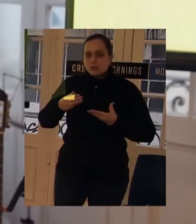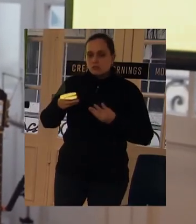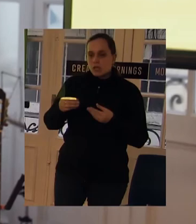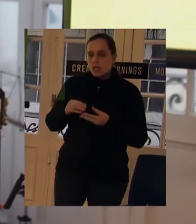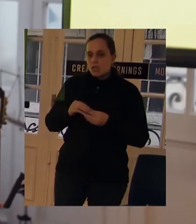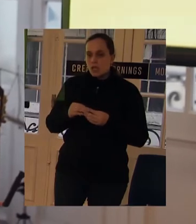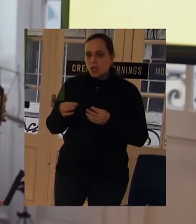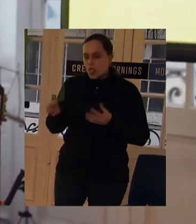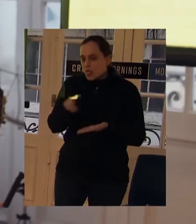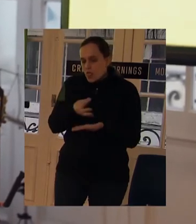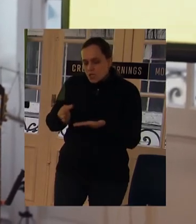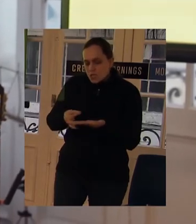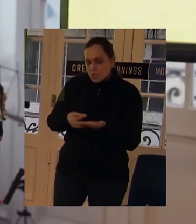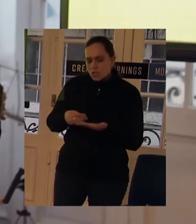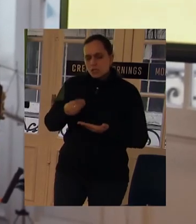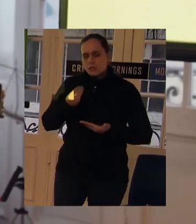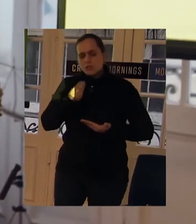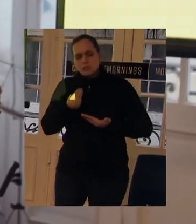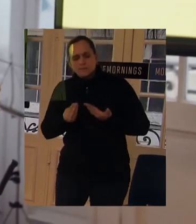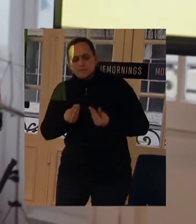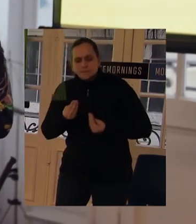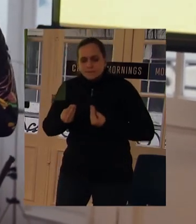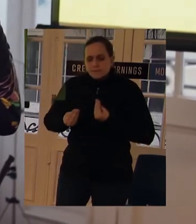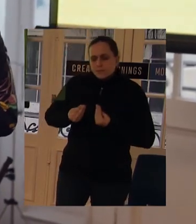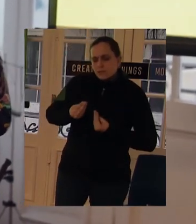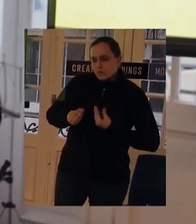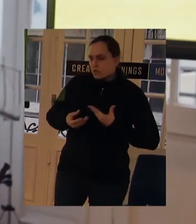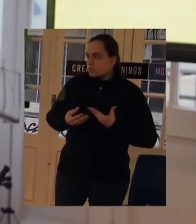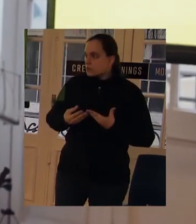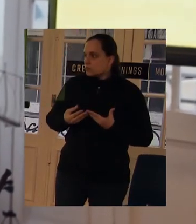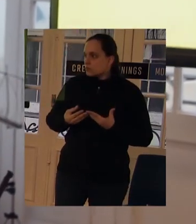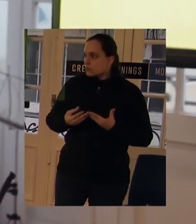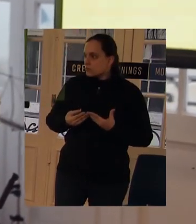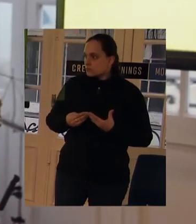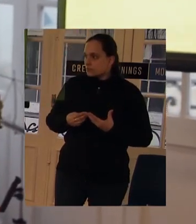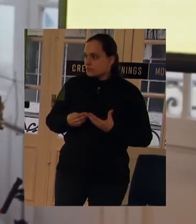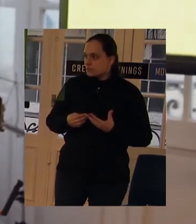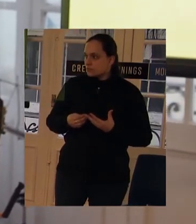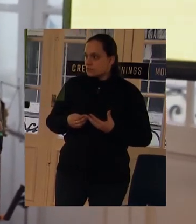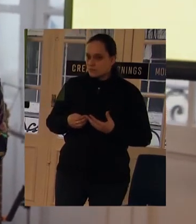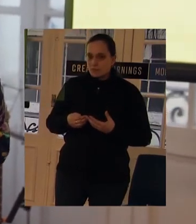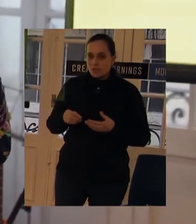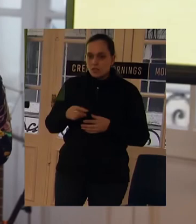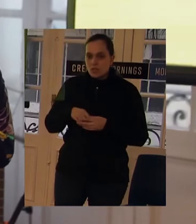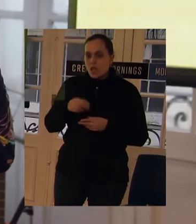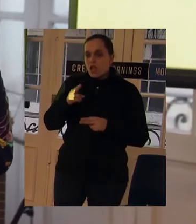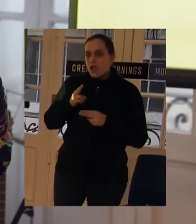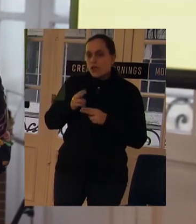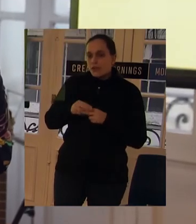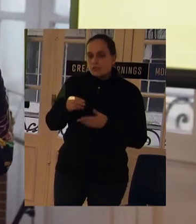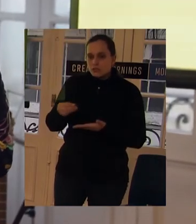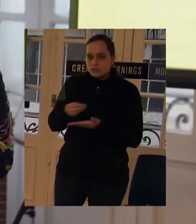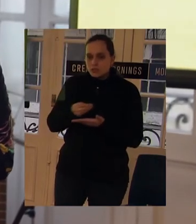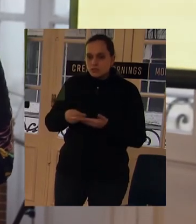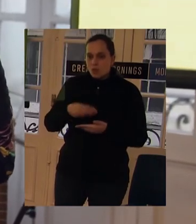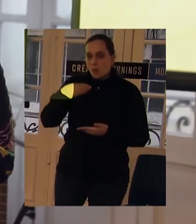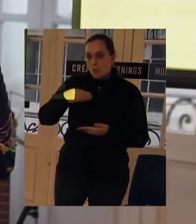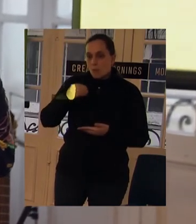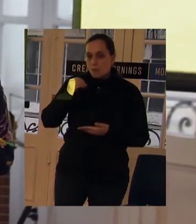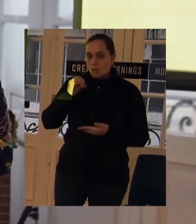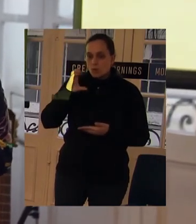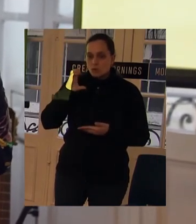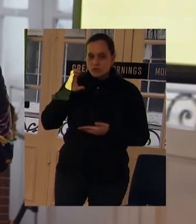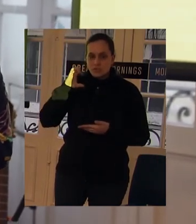ahora lo que le entrego a alguien que quiere una ilustración mía es un boceto lineal, donde esta es la